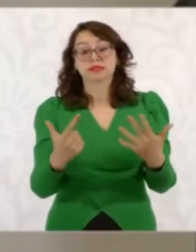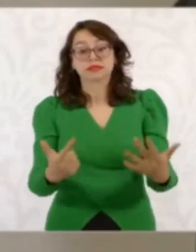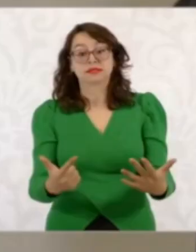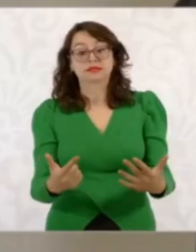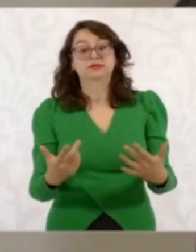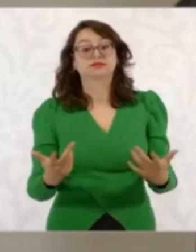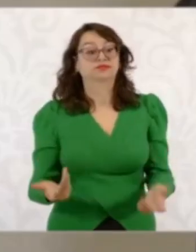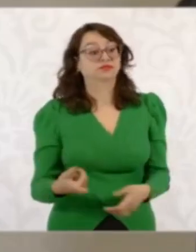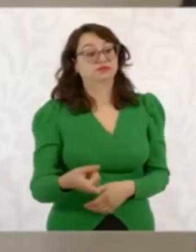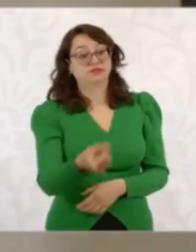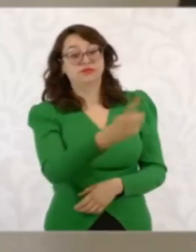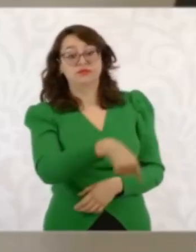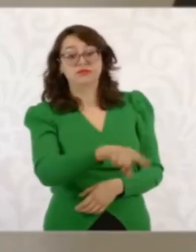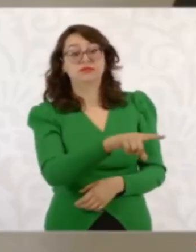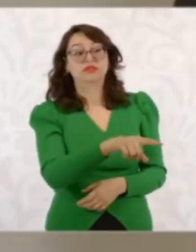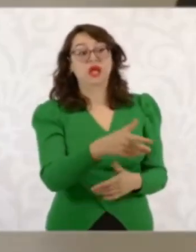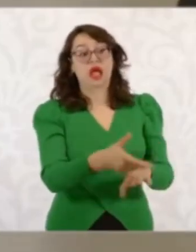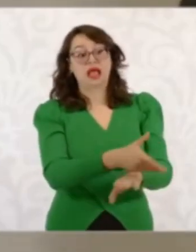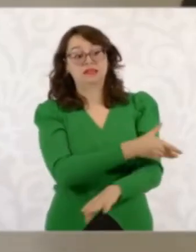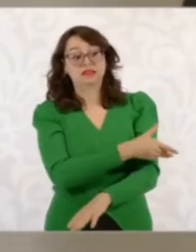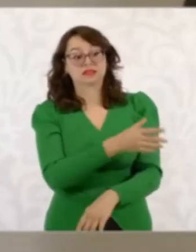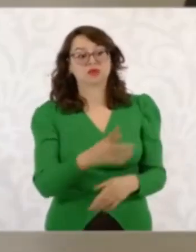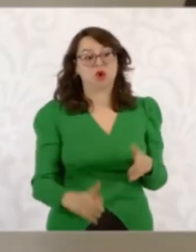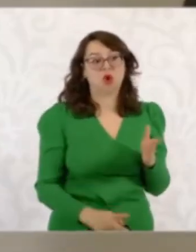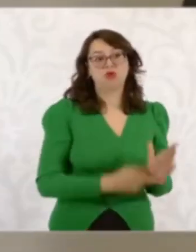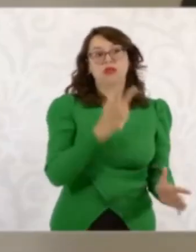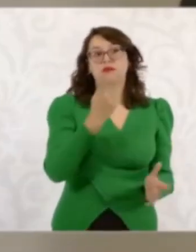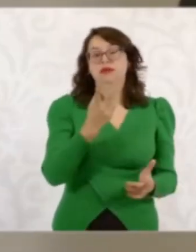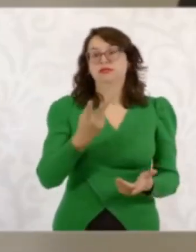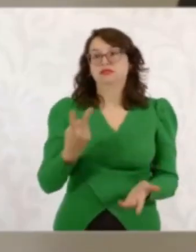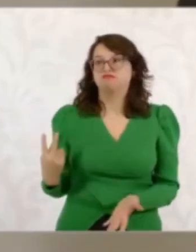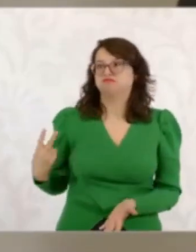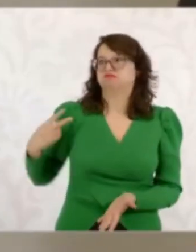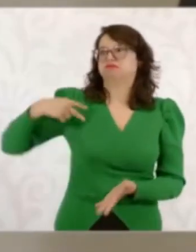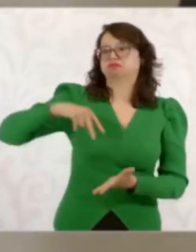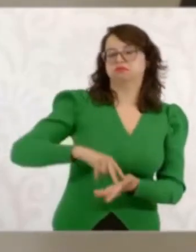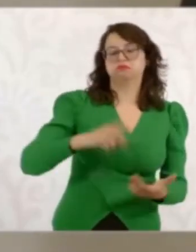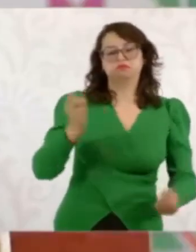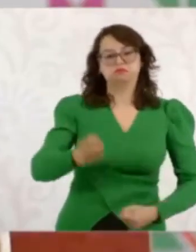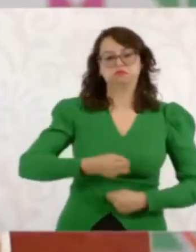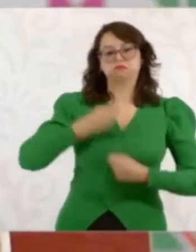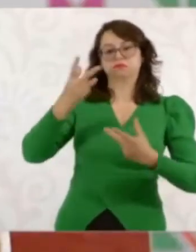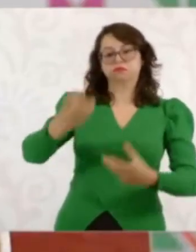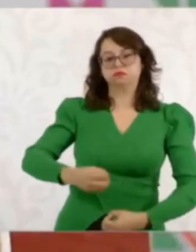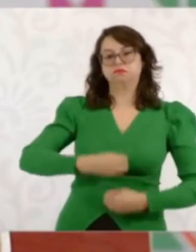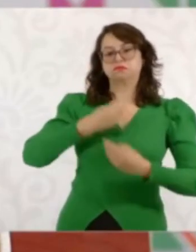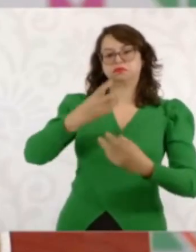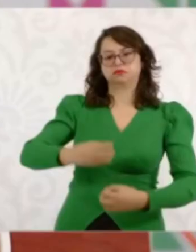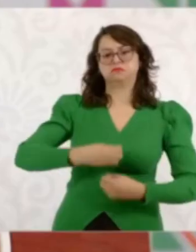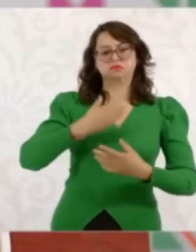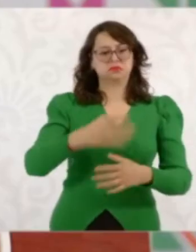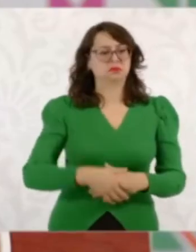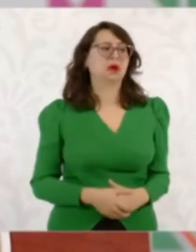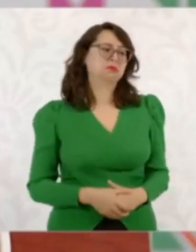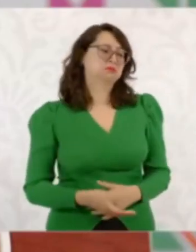que ya no están en la escena y que traten de incidir en lo que tiene que ver hacia el 27? Es muy